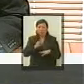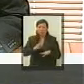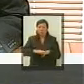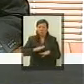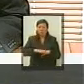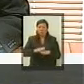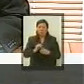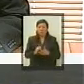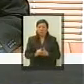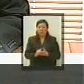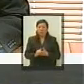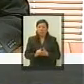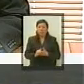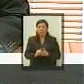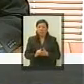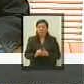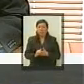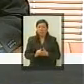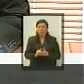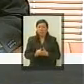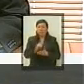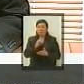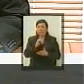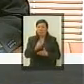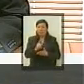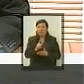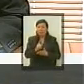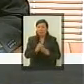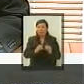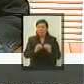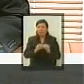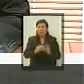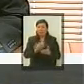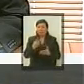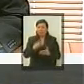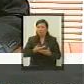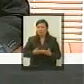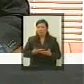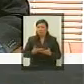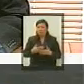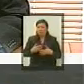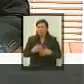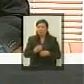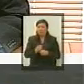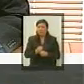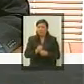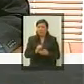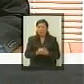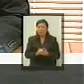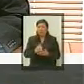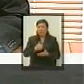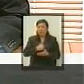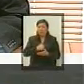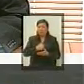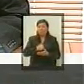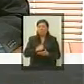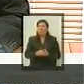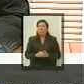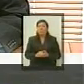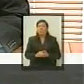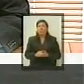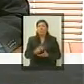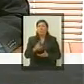el particular está la autora de la iniciativa para que se pueda para que pueda sustentar el mismo la congresista